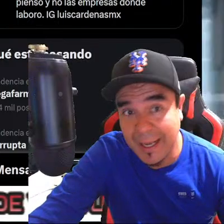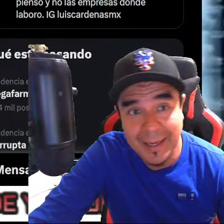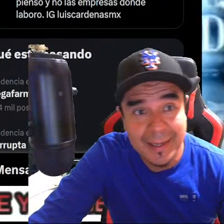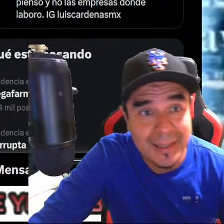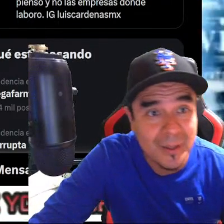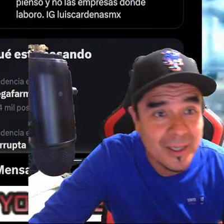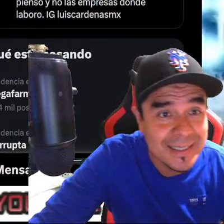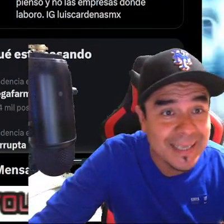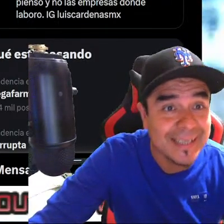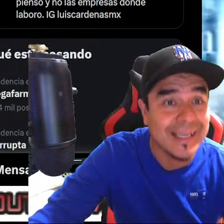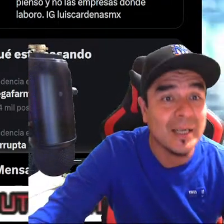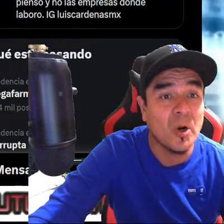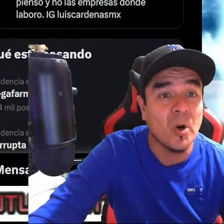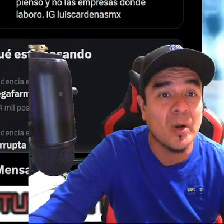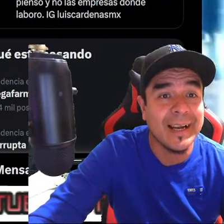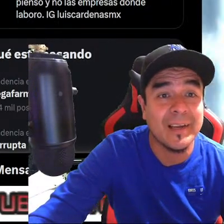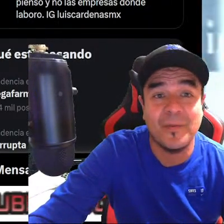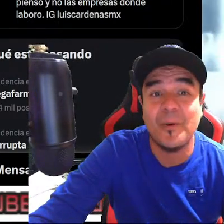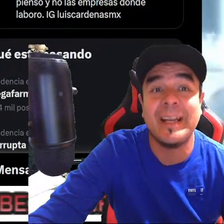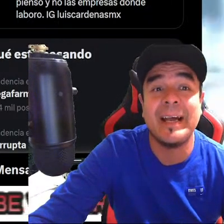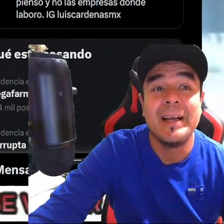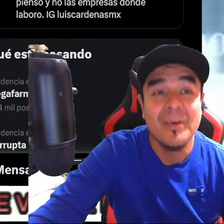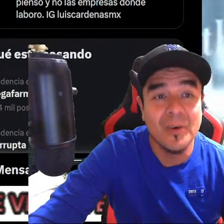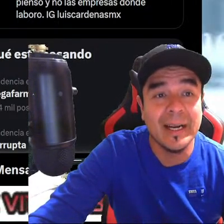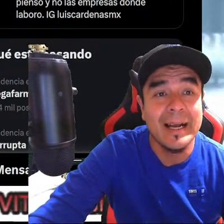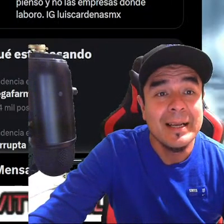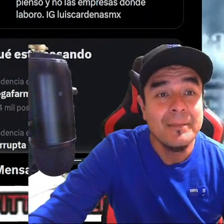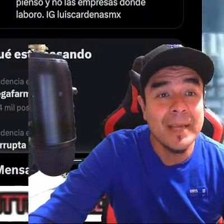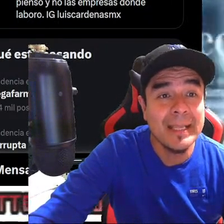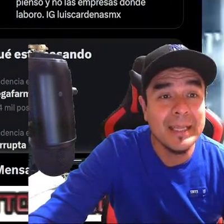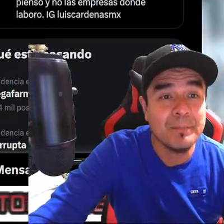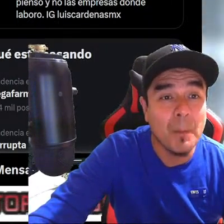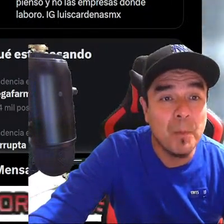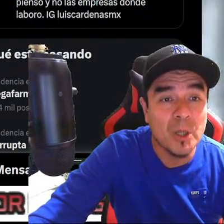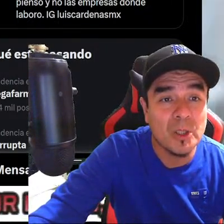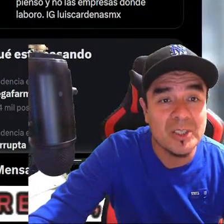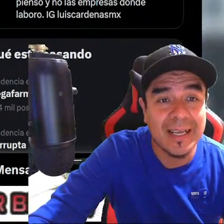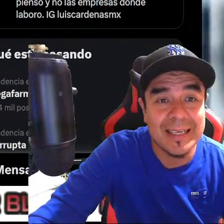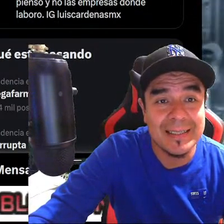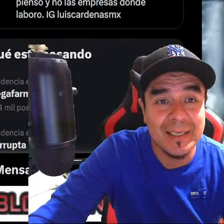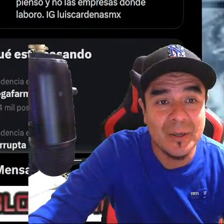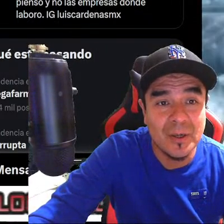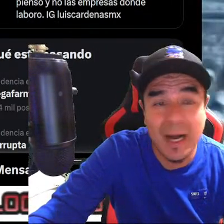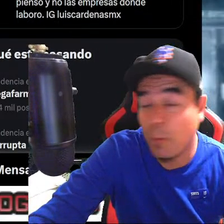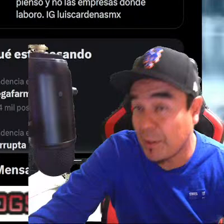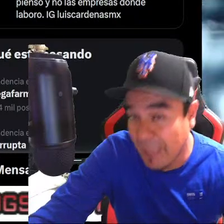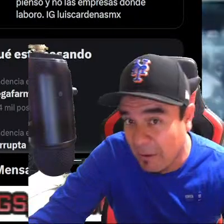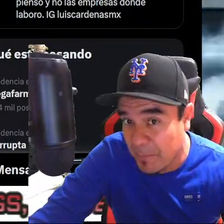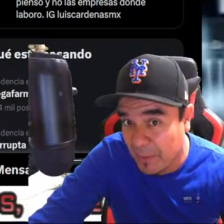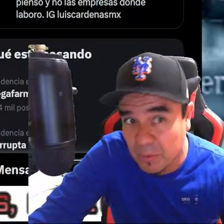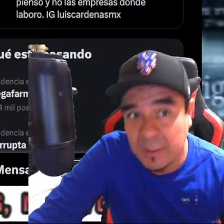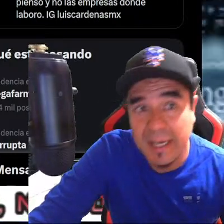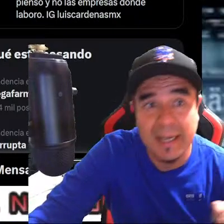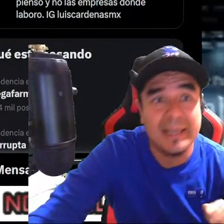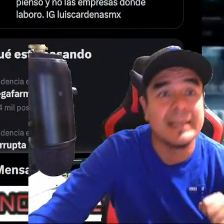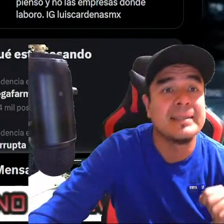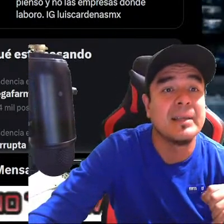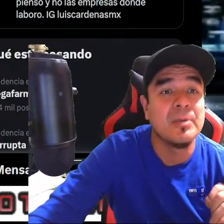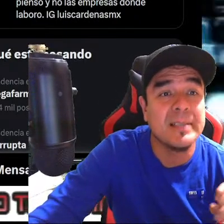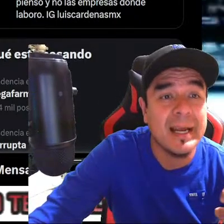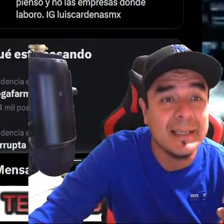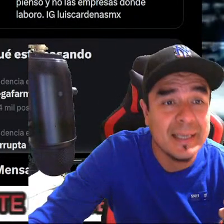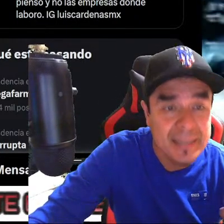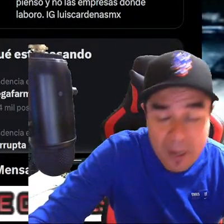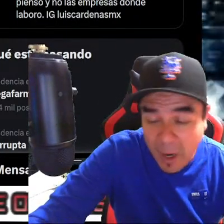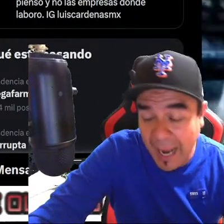sus alrededores, le gritan con coraje, fuera, fuera. Vienen votos de castigo a Cuitlagua, pregunta